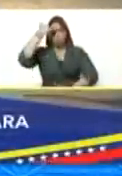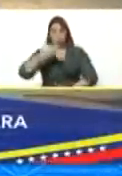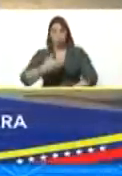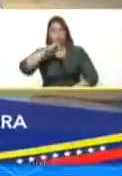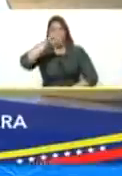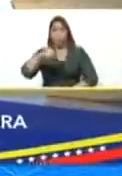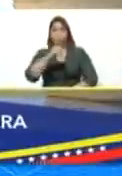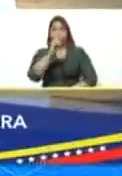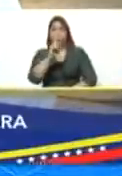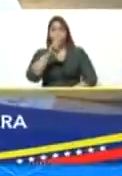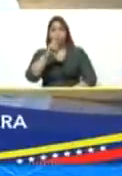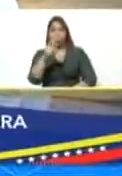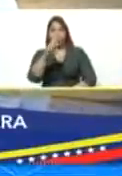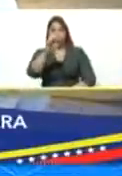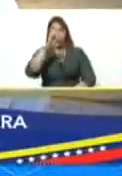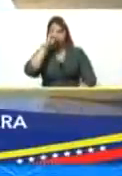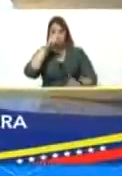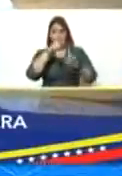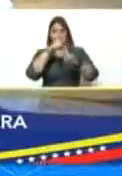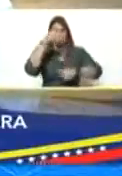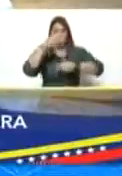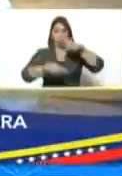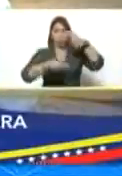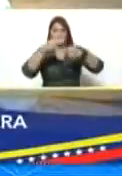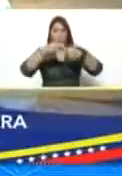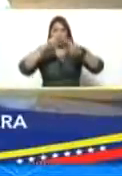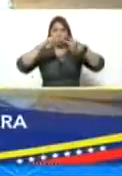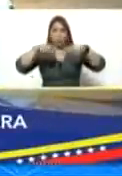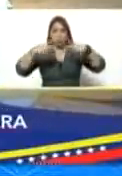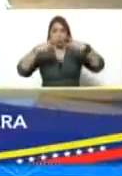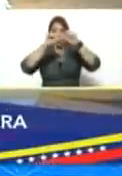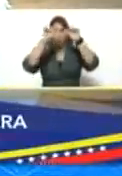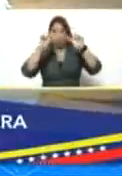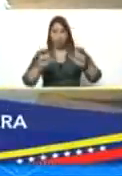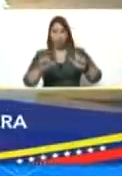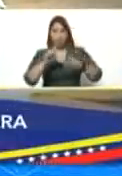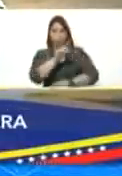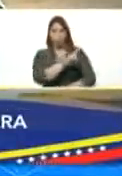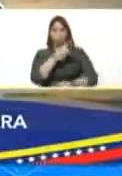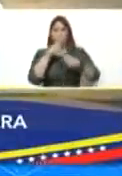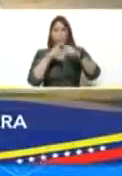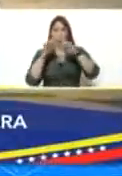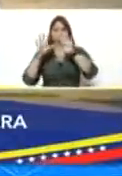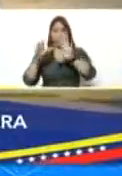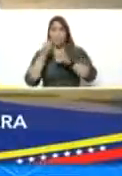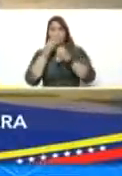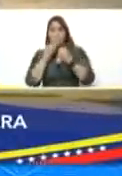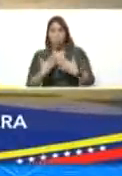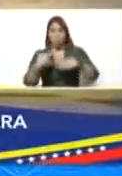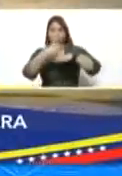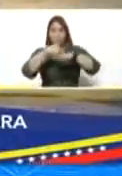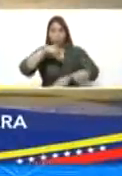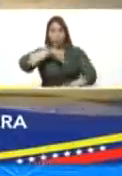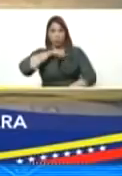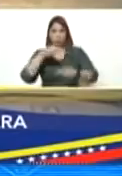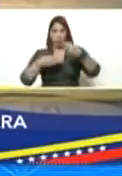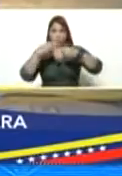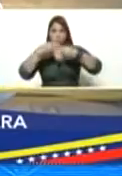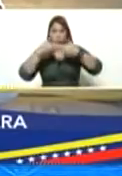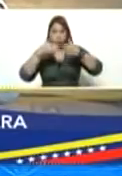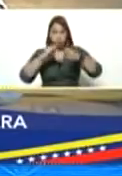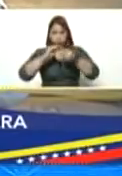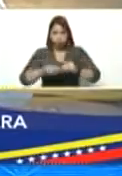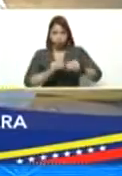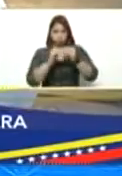Márquez, en el marco de la construcción del nuevo sistema del 1x10 del buen gobierno que estamos construyendo, que